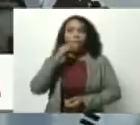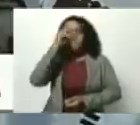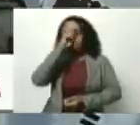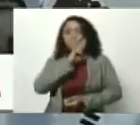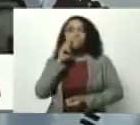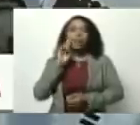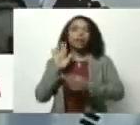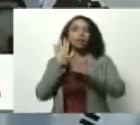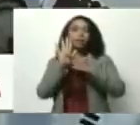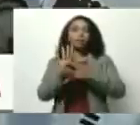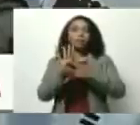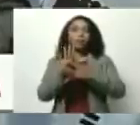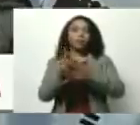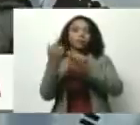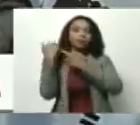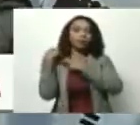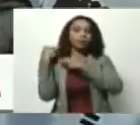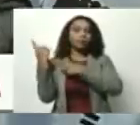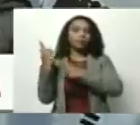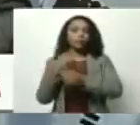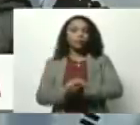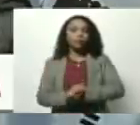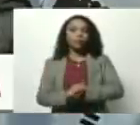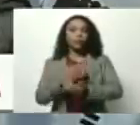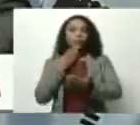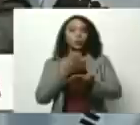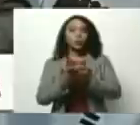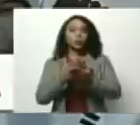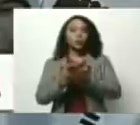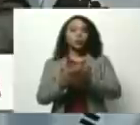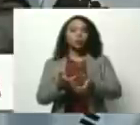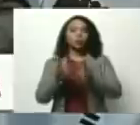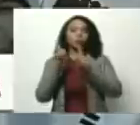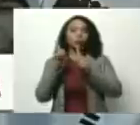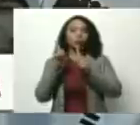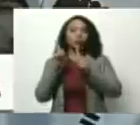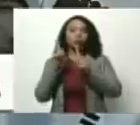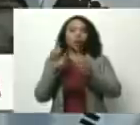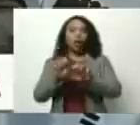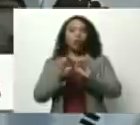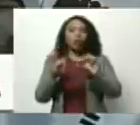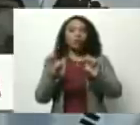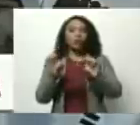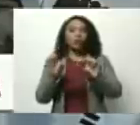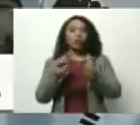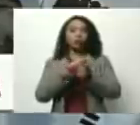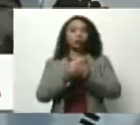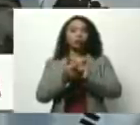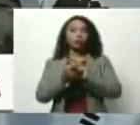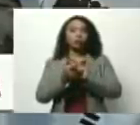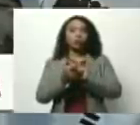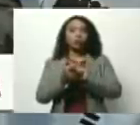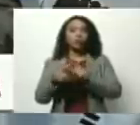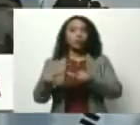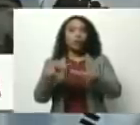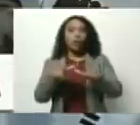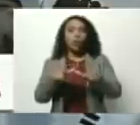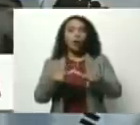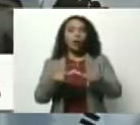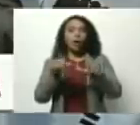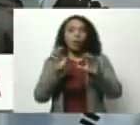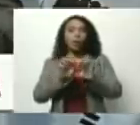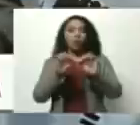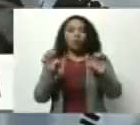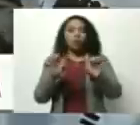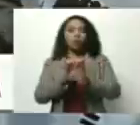madre, representante responsable de esto, de solicitar ante las autoridades educativas el cambio de ambiente o espacio